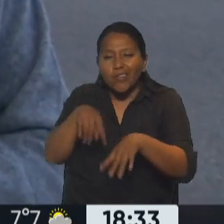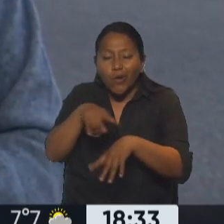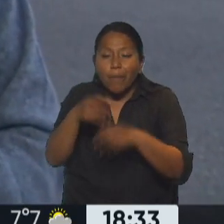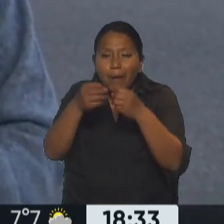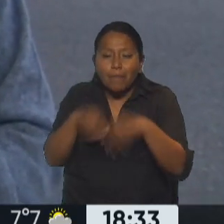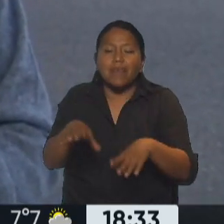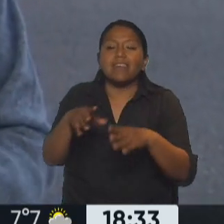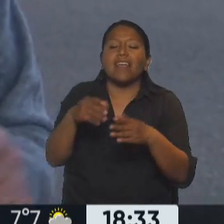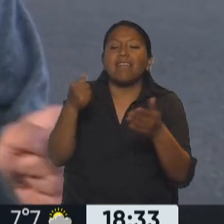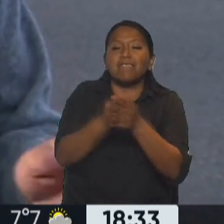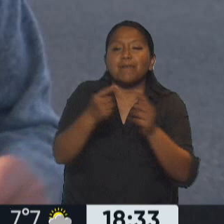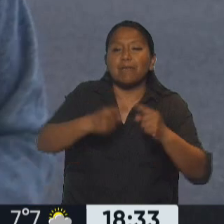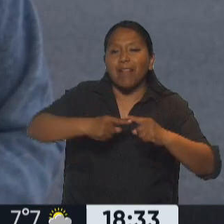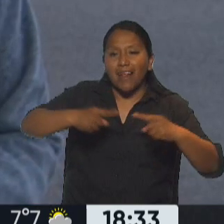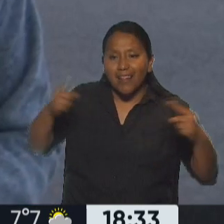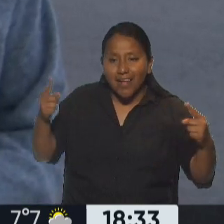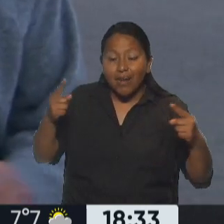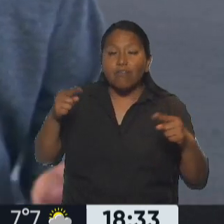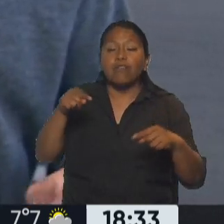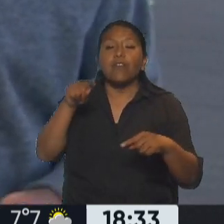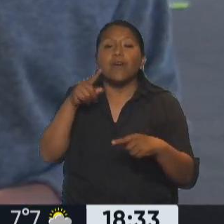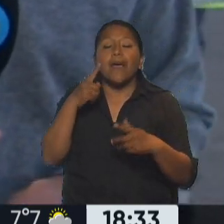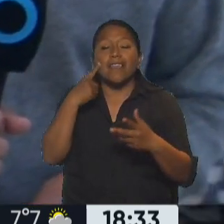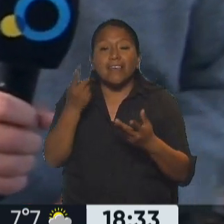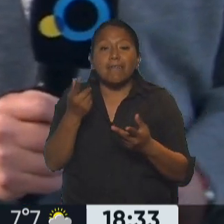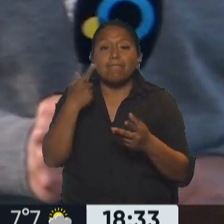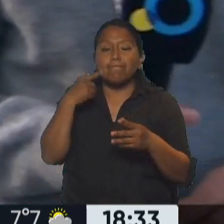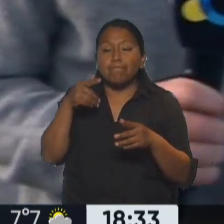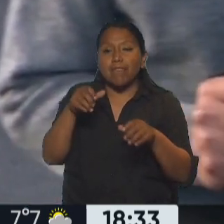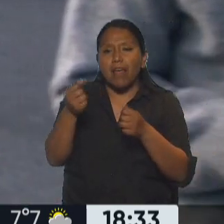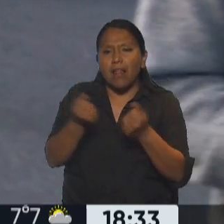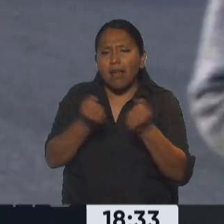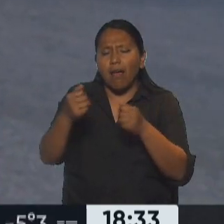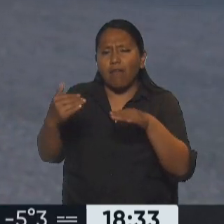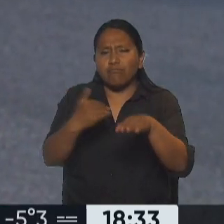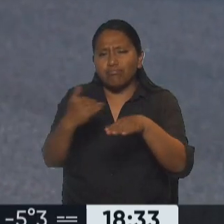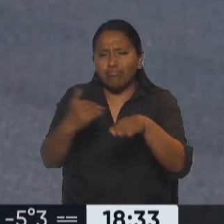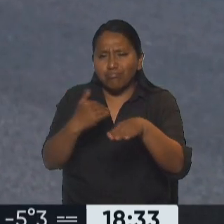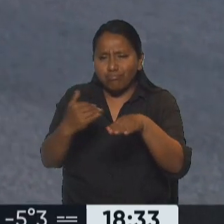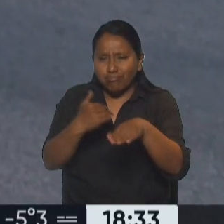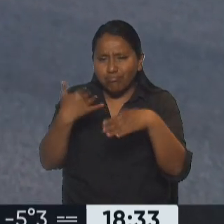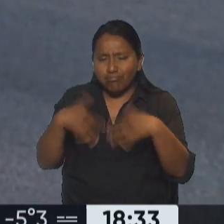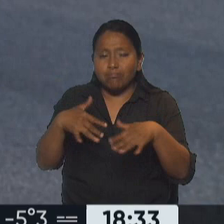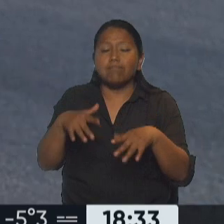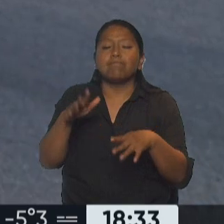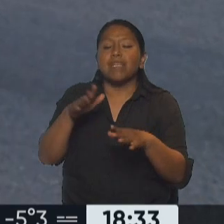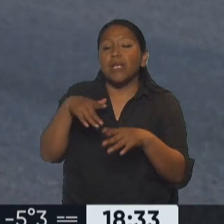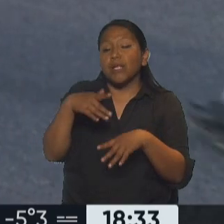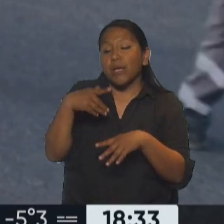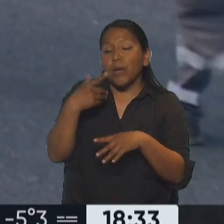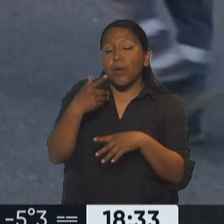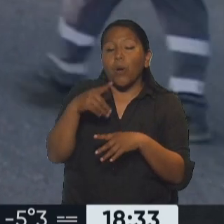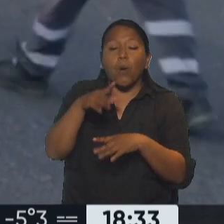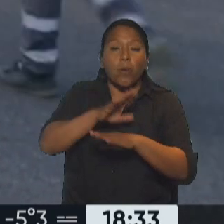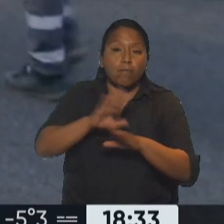comience el fin de semana largo, hay que decir que la ruta ya está bastante cargada. Es el penúltimo fin